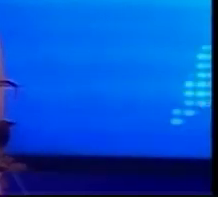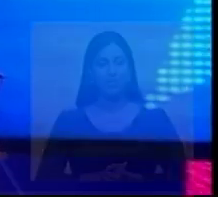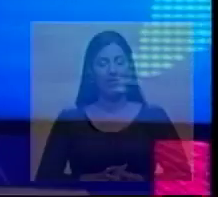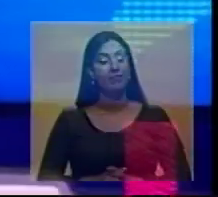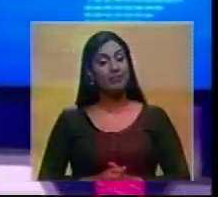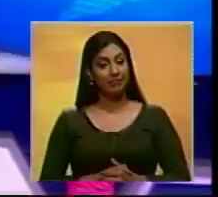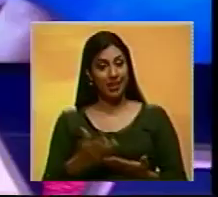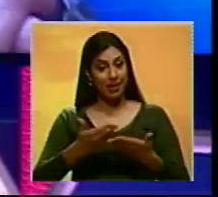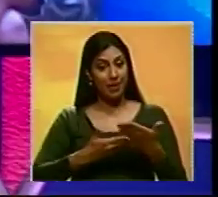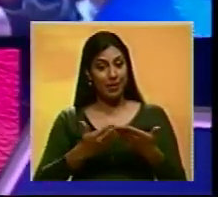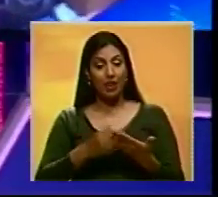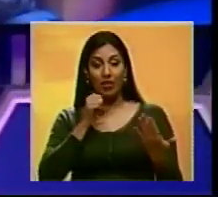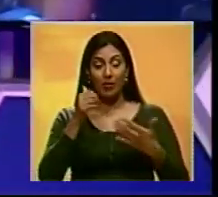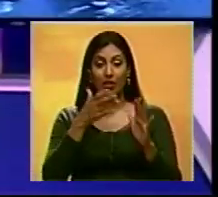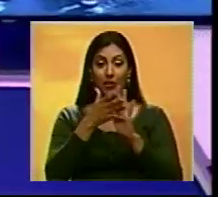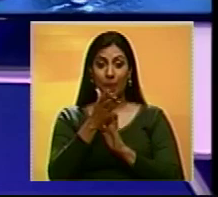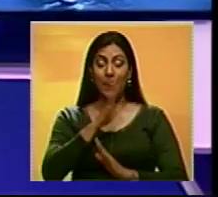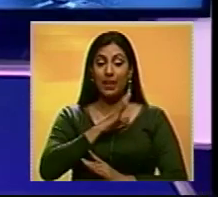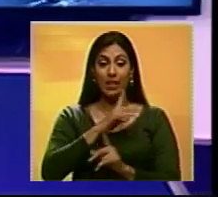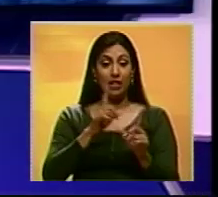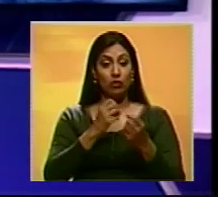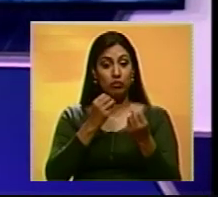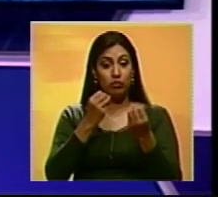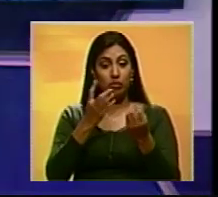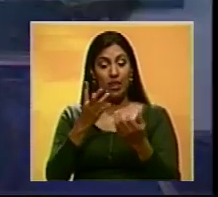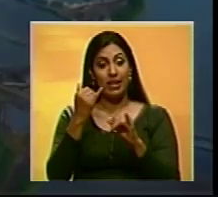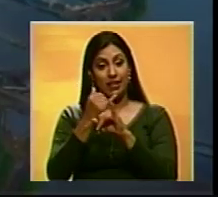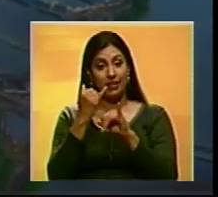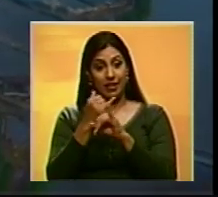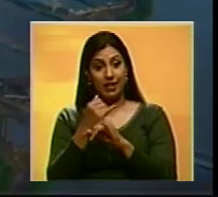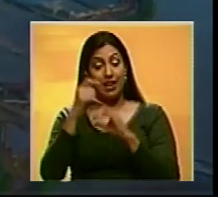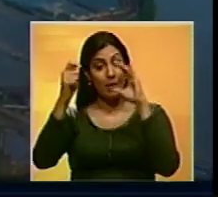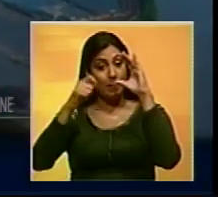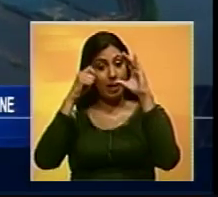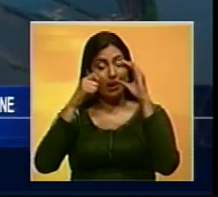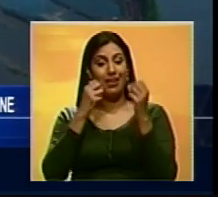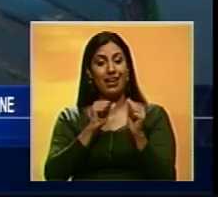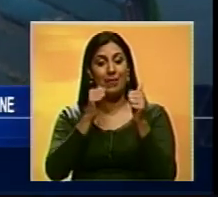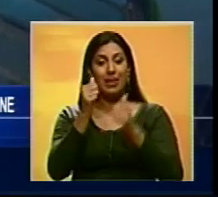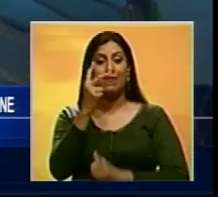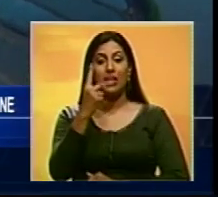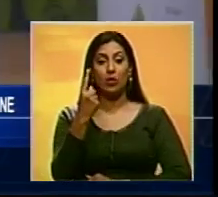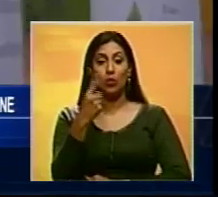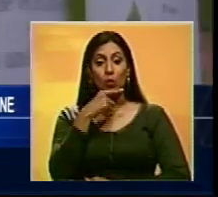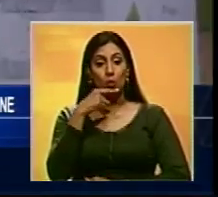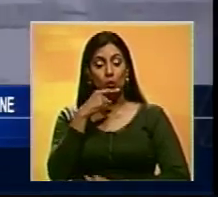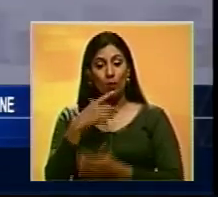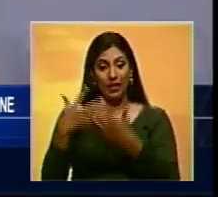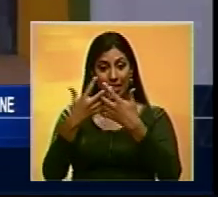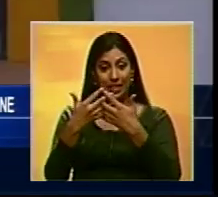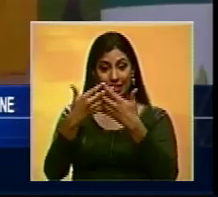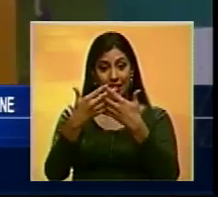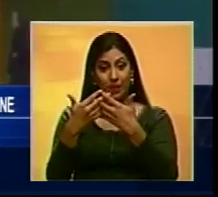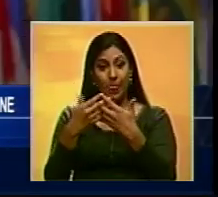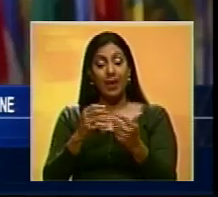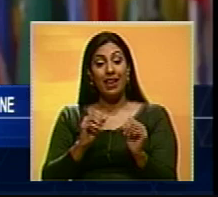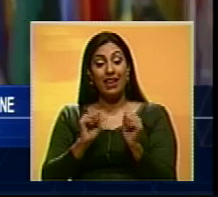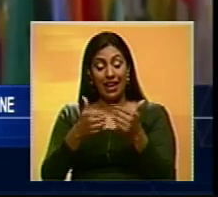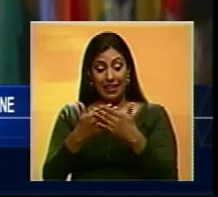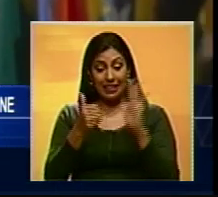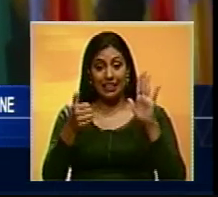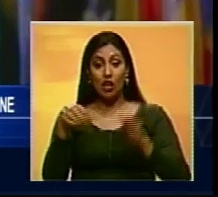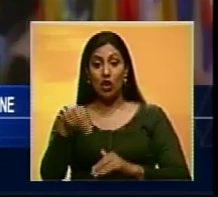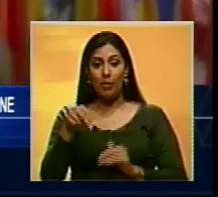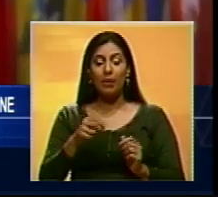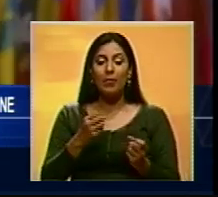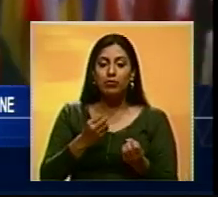Y el documental de Leonardo DiCaprio ya está disponible vía online. La película se estrenó el 21 de octubre en Estados Unidos y hasta el 6 de